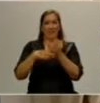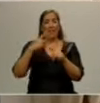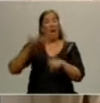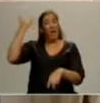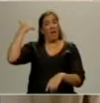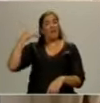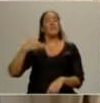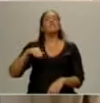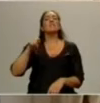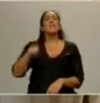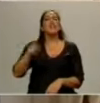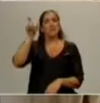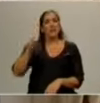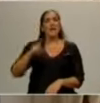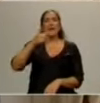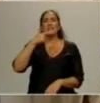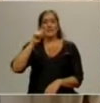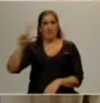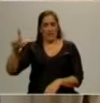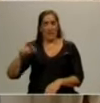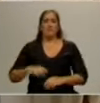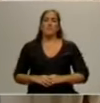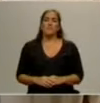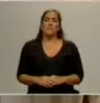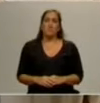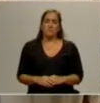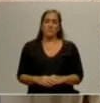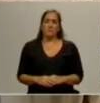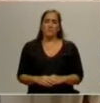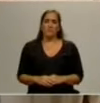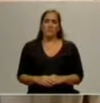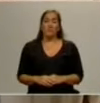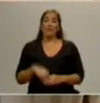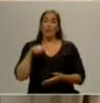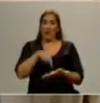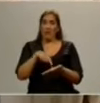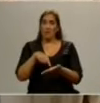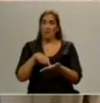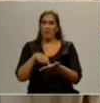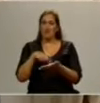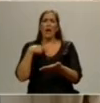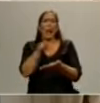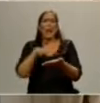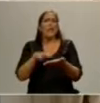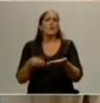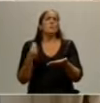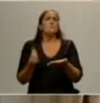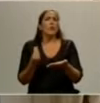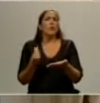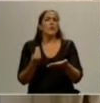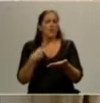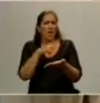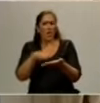Eduardo Ezequiel Casal. Esta resolución la leo explícitamente porque en los últimos